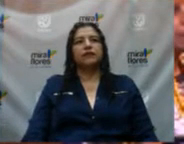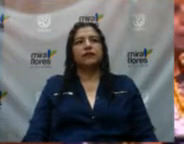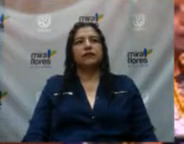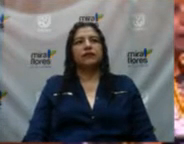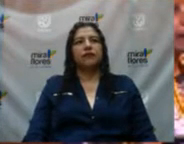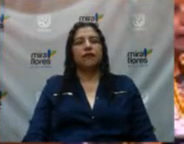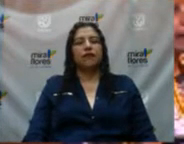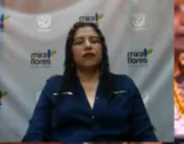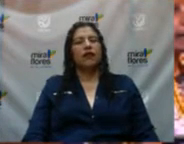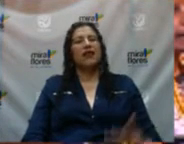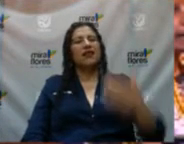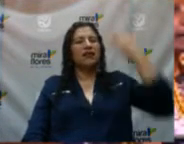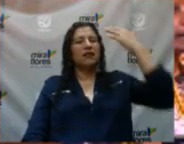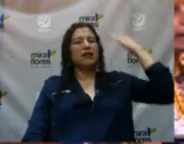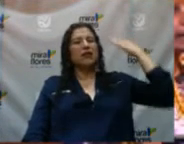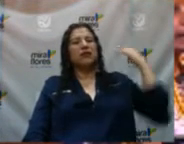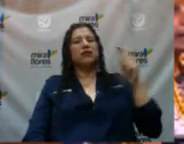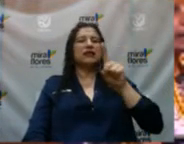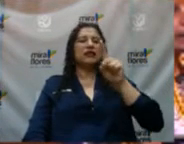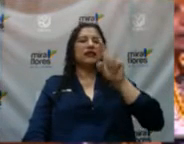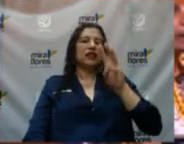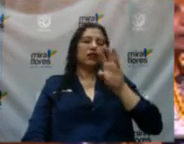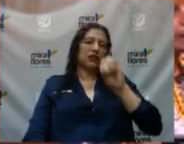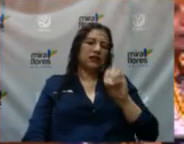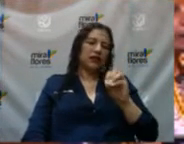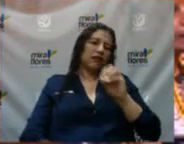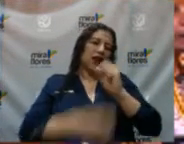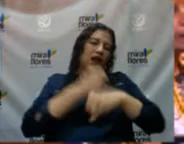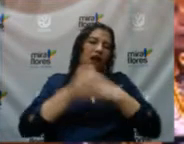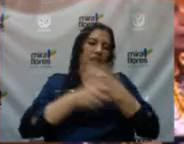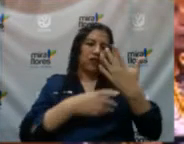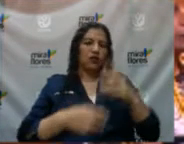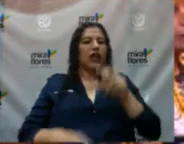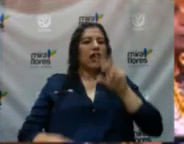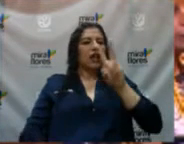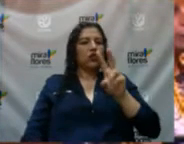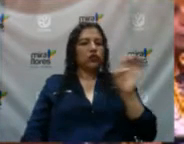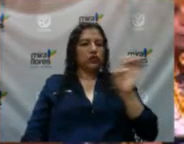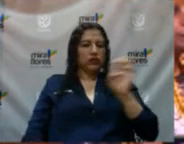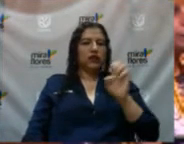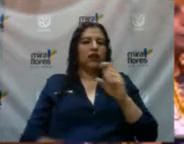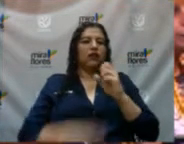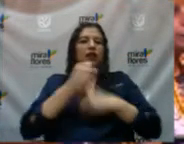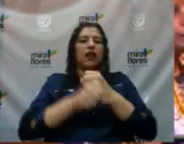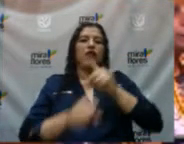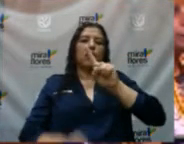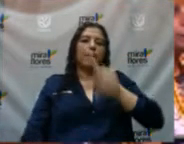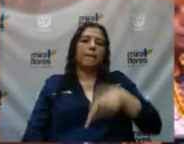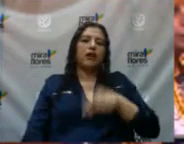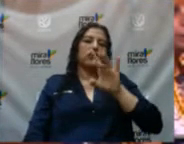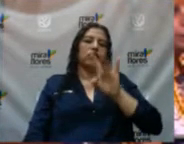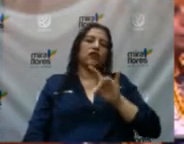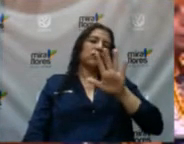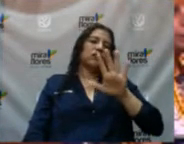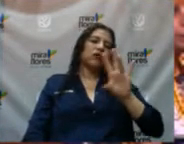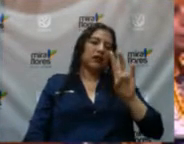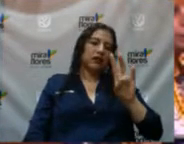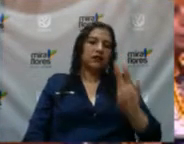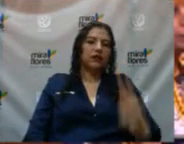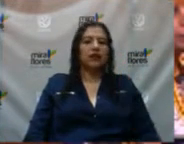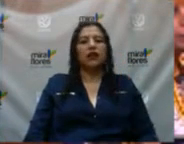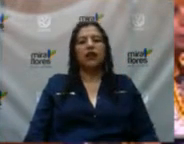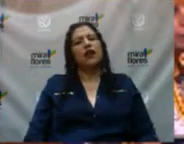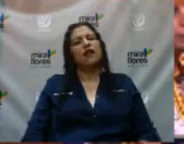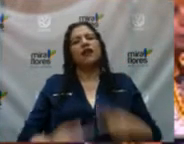Es hace 160 años exactamente, el 2 de enero de 1857, en que una serie